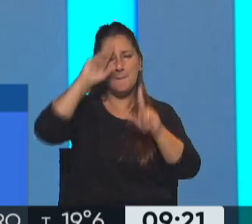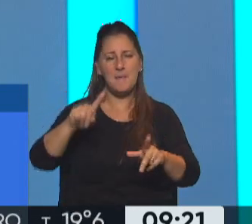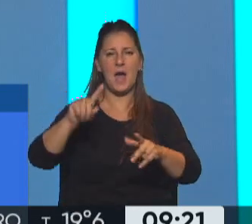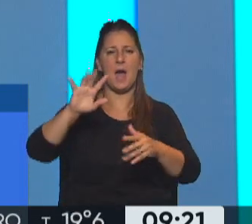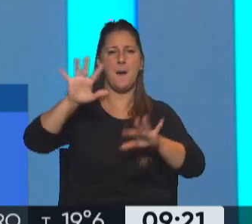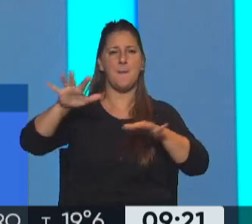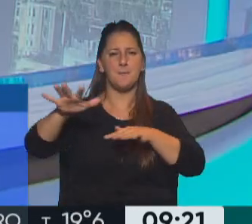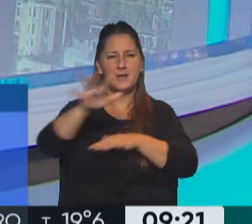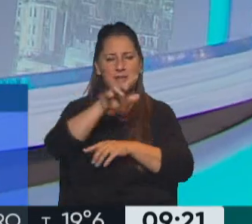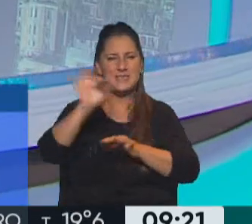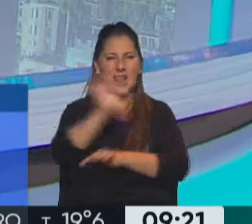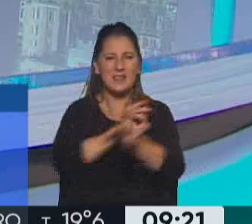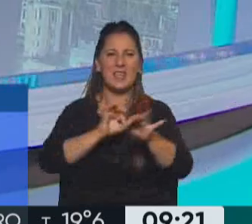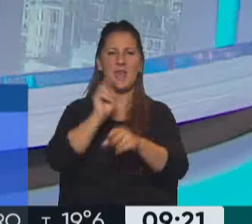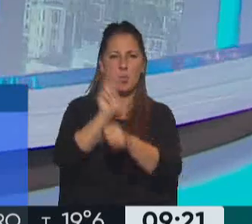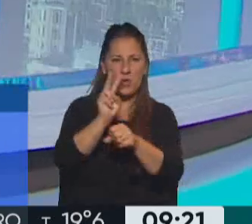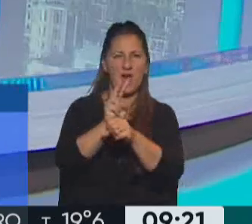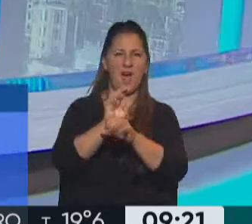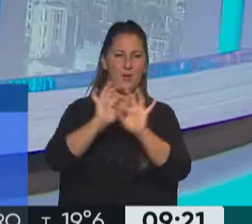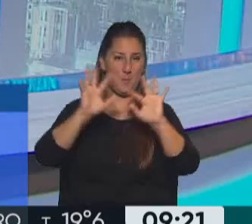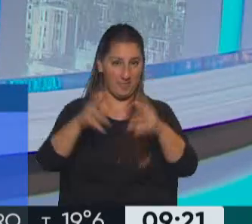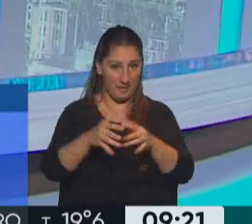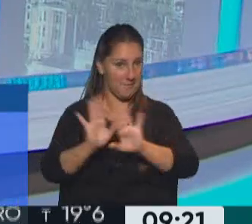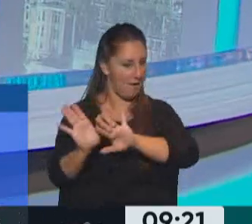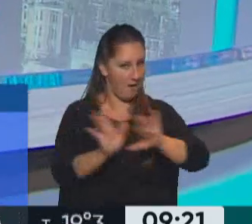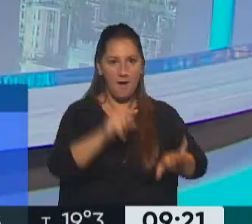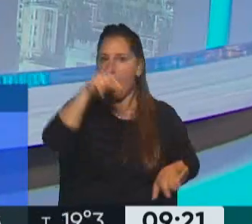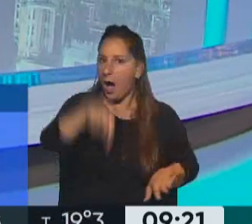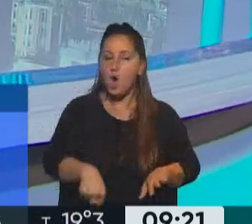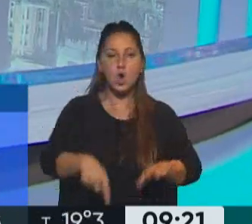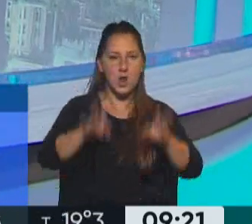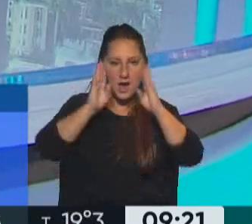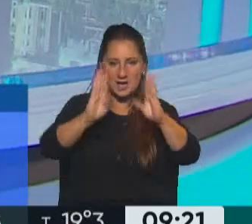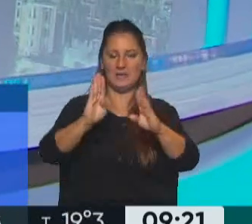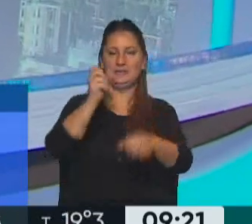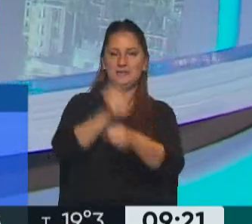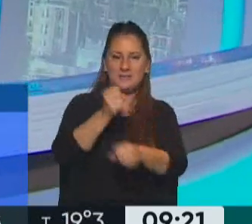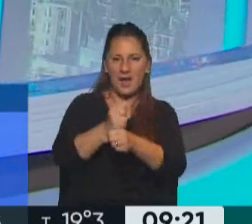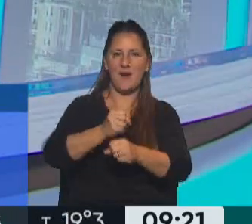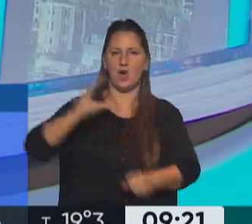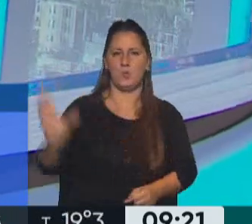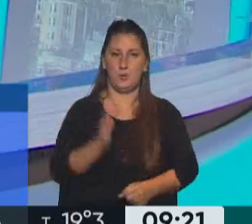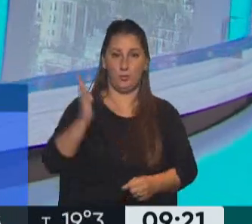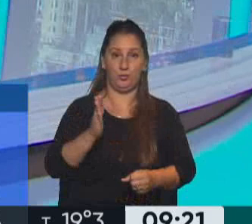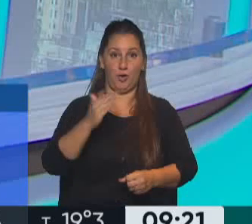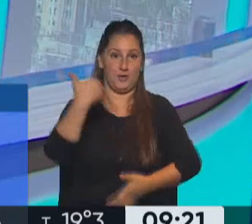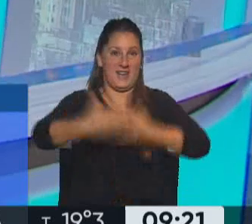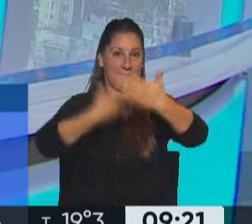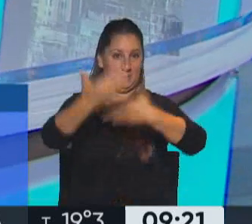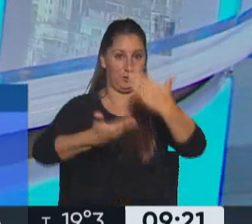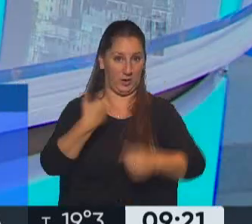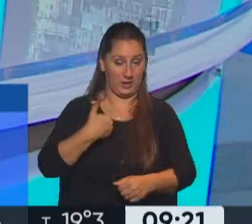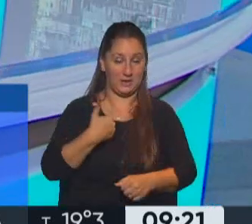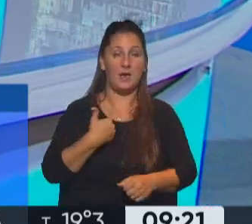la gestión de la pandemia. Me parece que va a haber un discurso más centrado en la idea de trabajo, producción y el crecimiento. Y me parece que el acuerdo